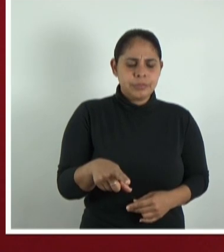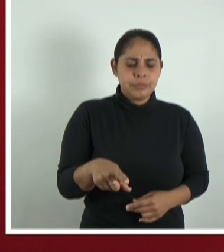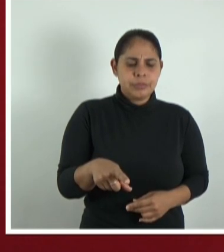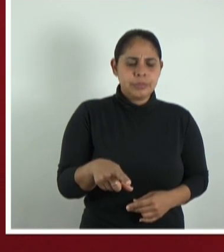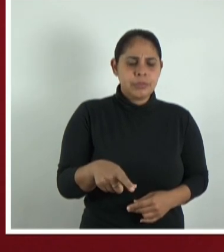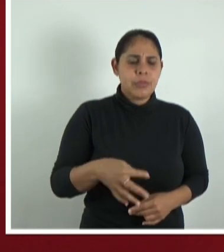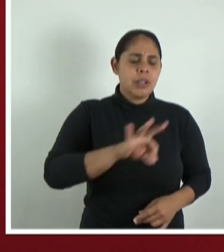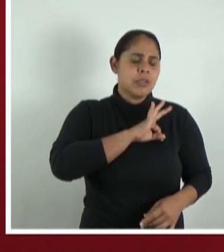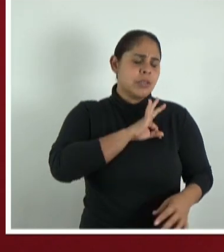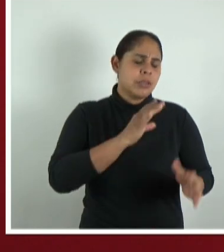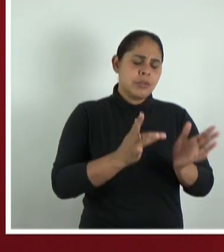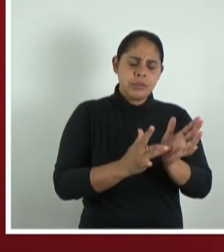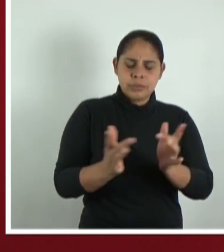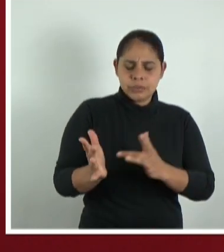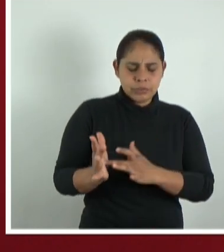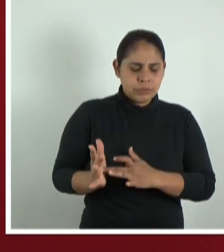Señor Jesucristo,